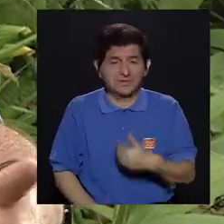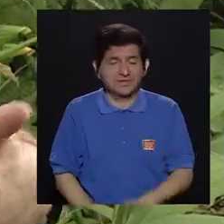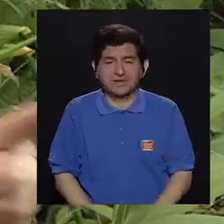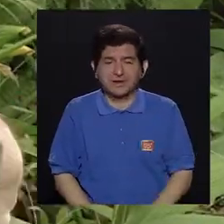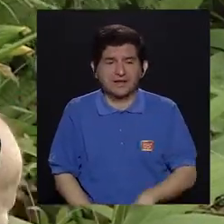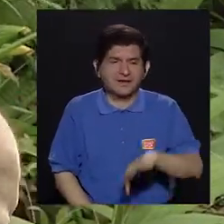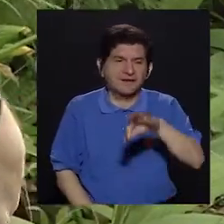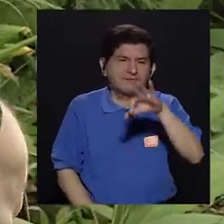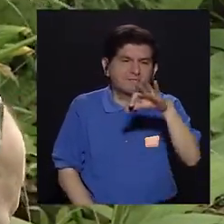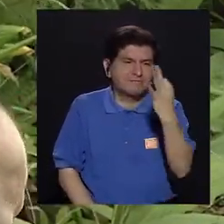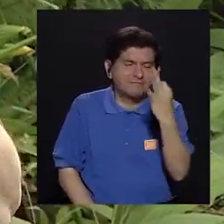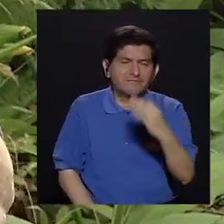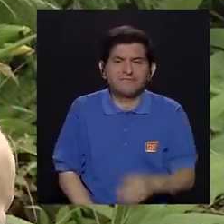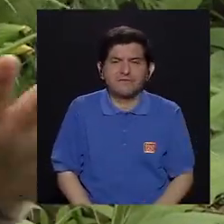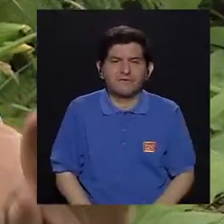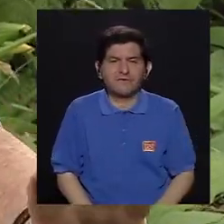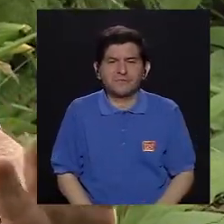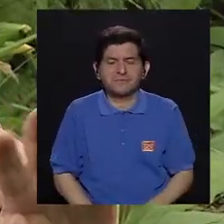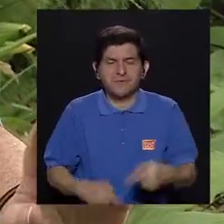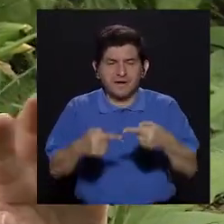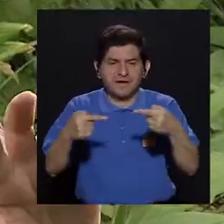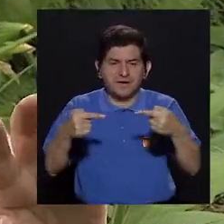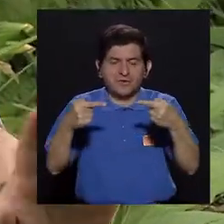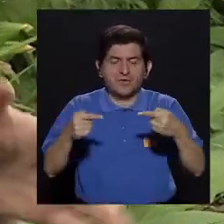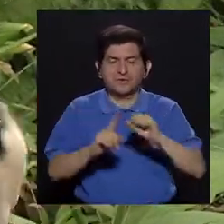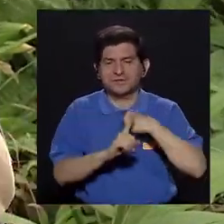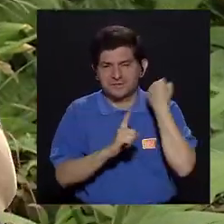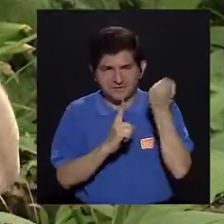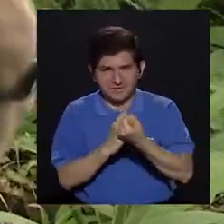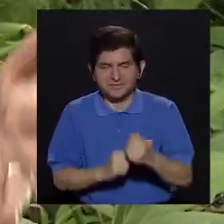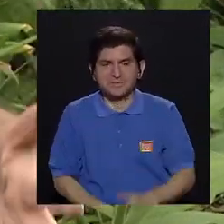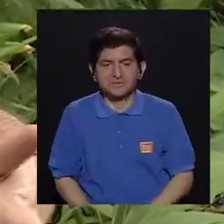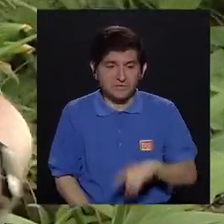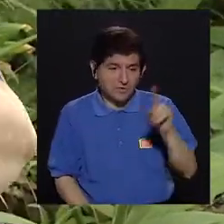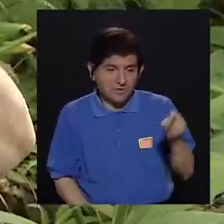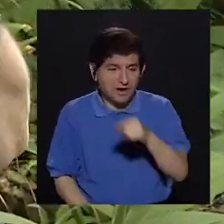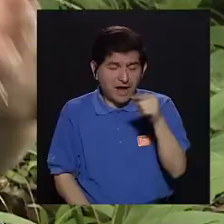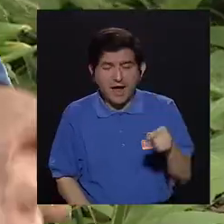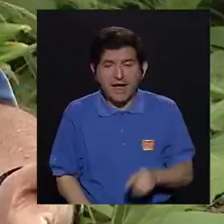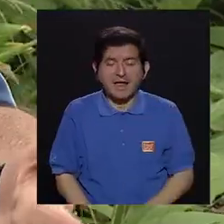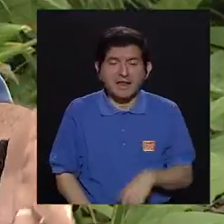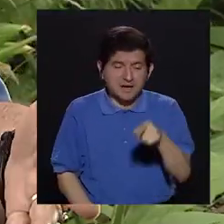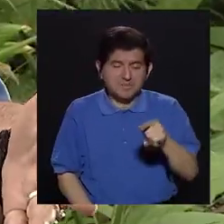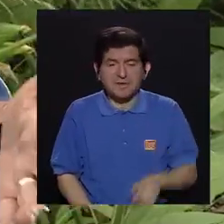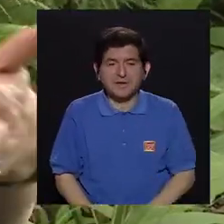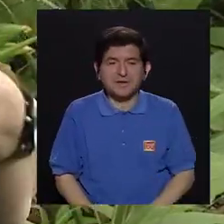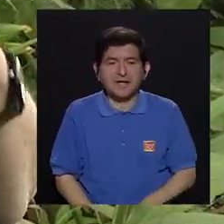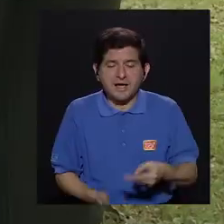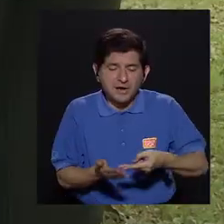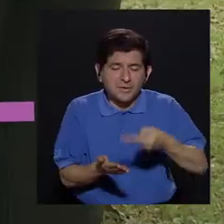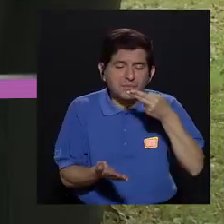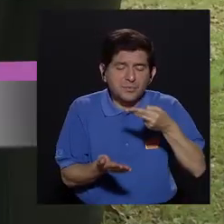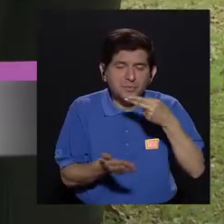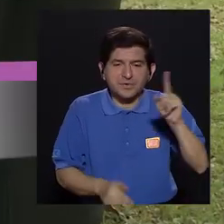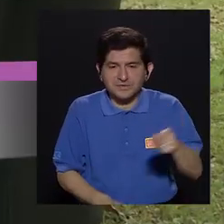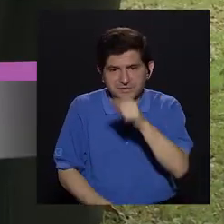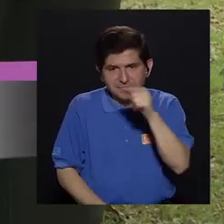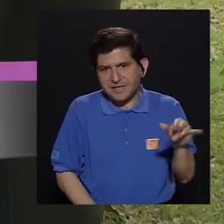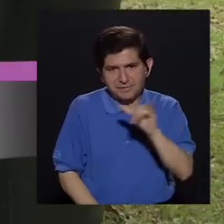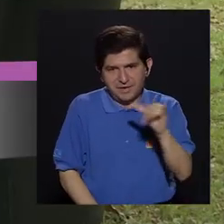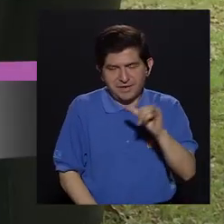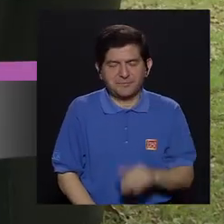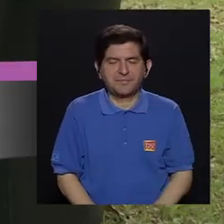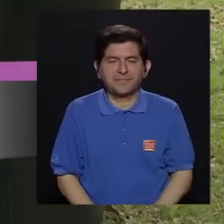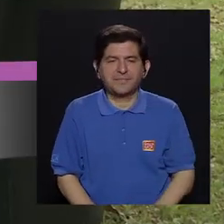digamos, cómo contrarrestar esos factores. Entonces, al eliminar el caldo, se eliminan esos factores. El